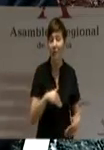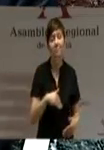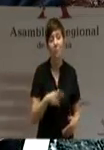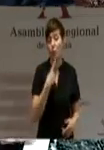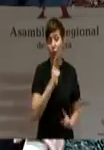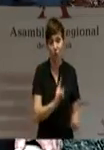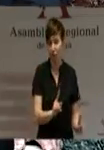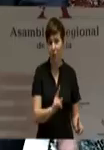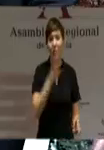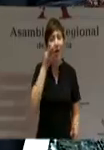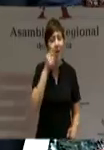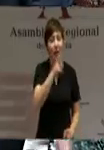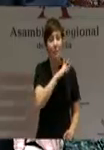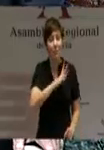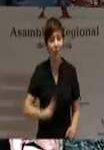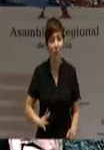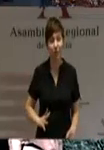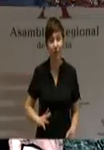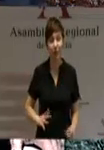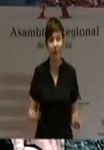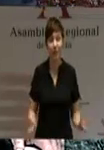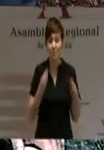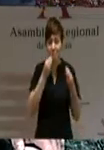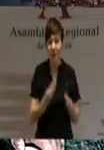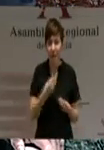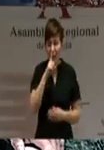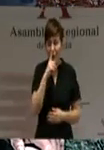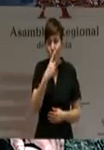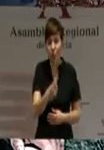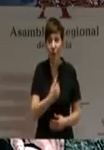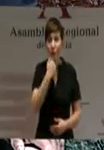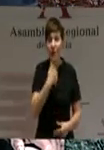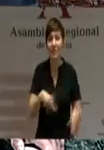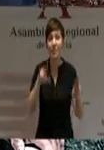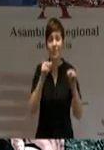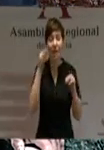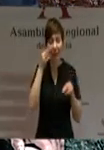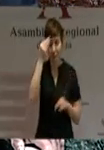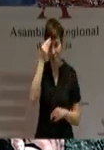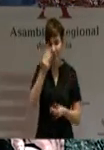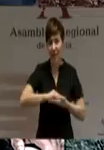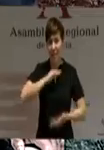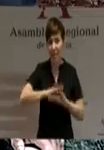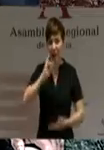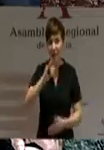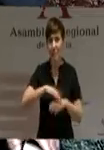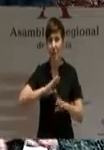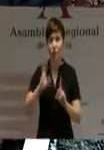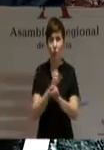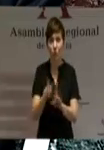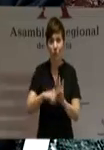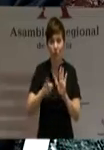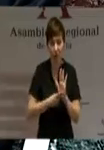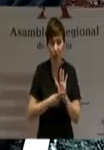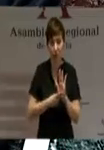improvisación. ¿Qué puede hacer en apenas un año de legislatura? ¿Cómo reconducirá los problemas que en tres